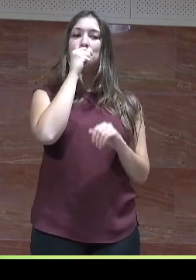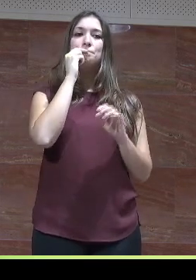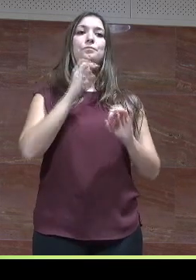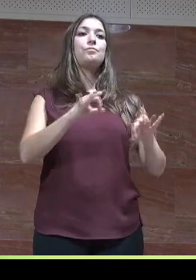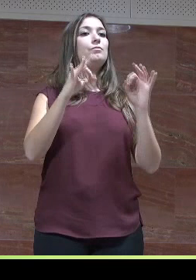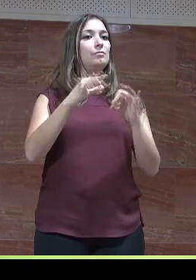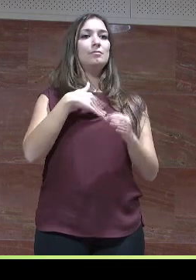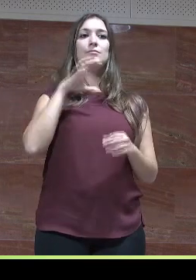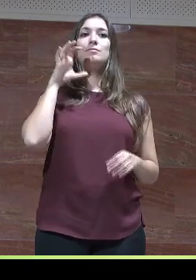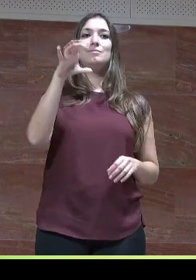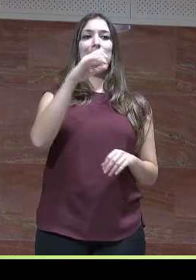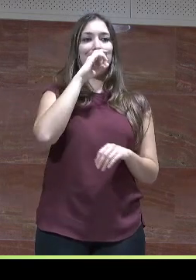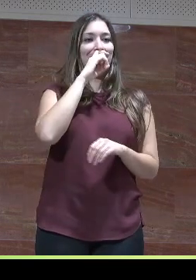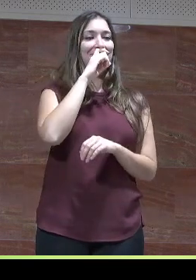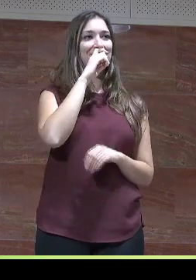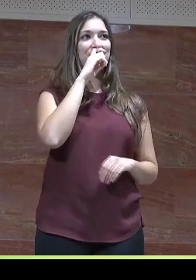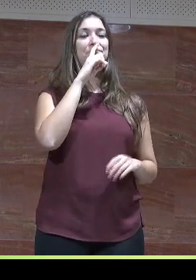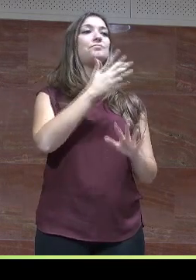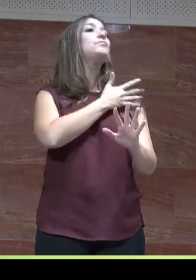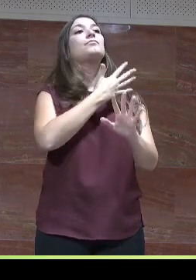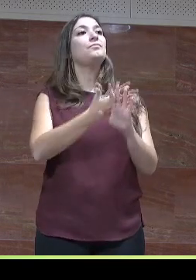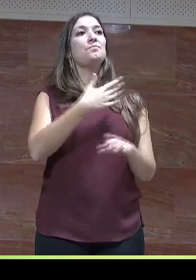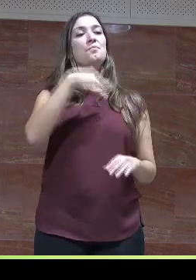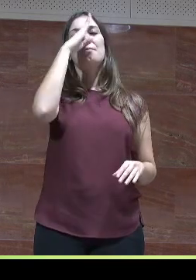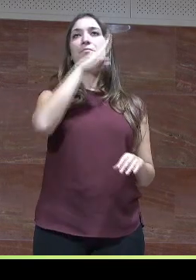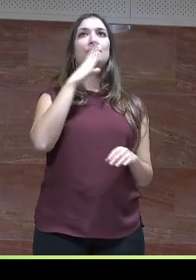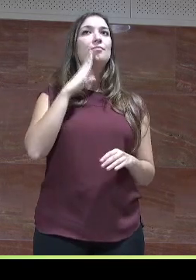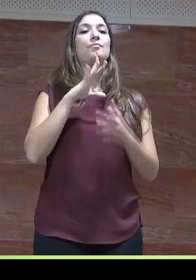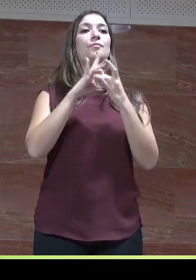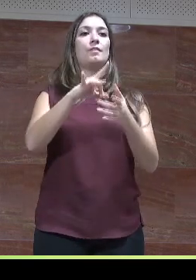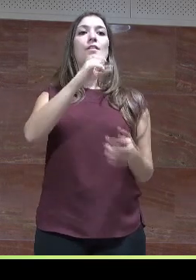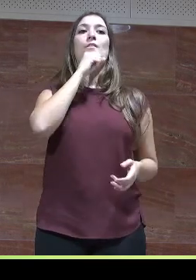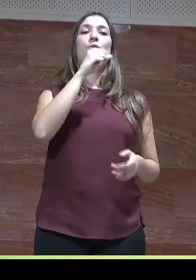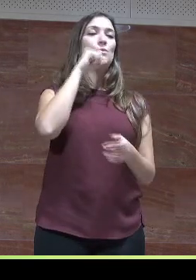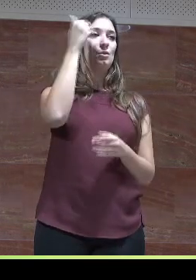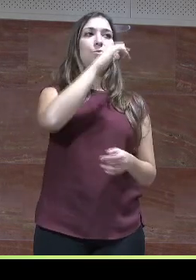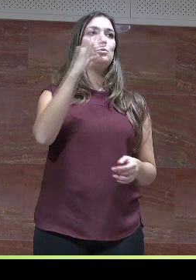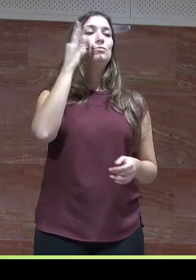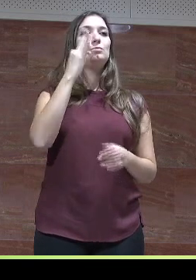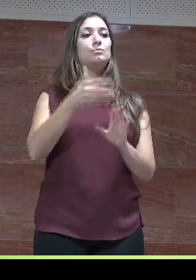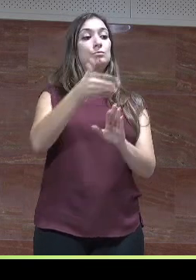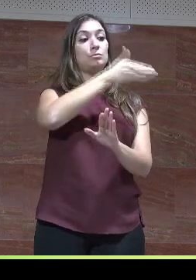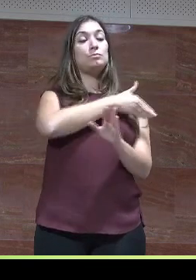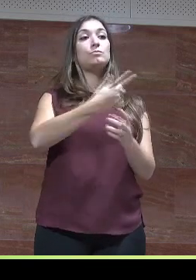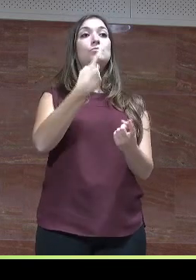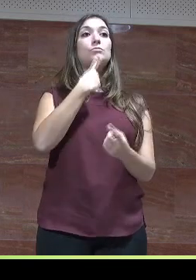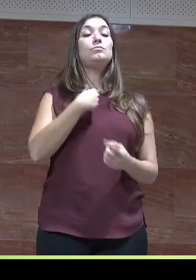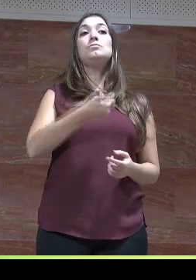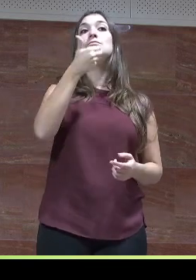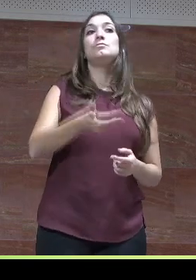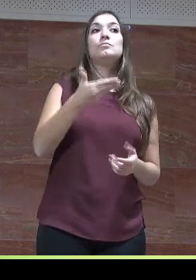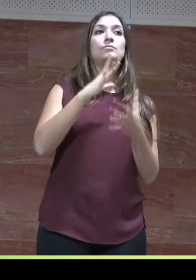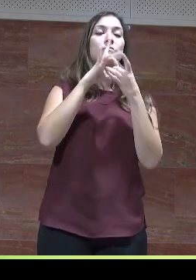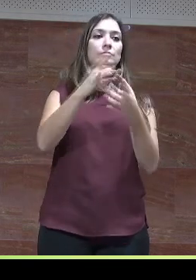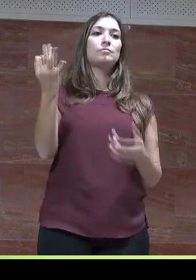crisis, la burbuja, prácticamente nuestra gente, nuestros padres, nuestros abuelos nos han inculcado que lo mejor y lo principal